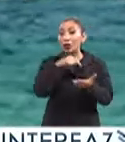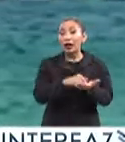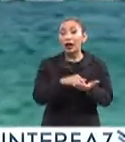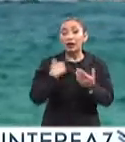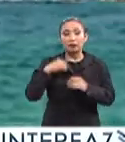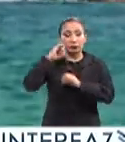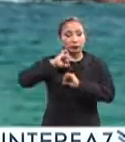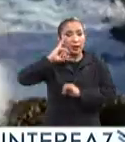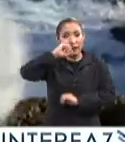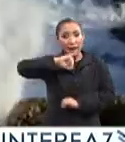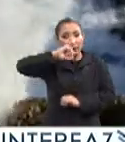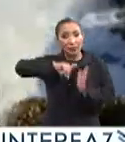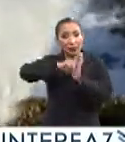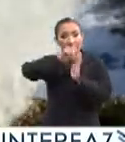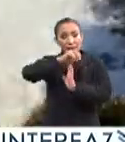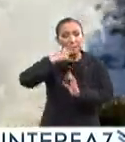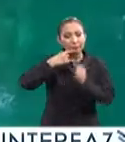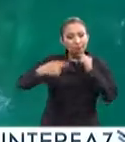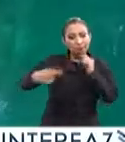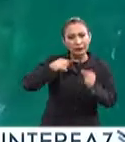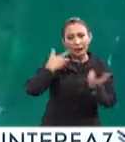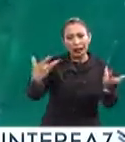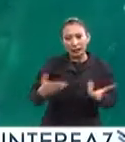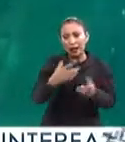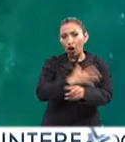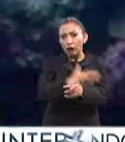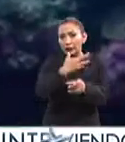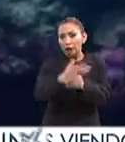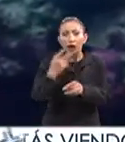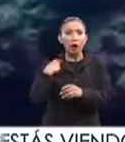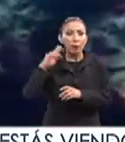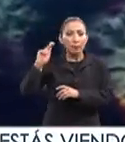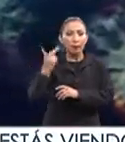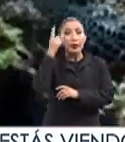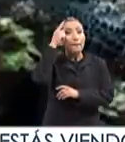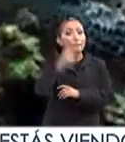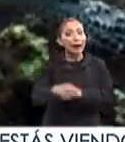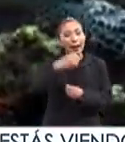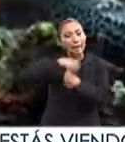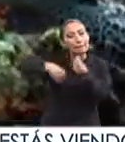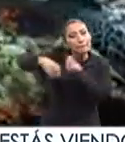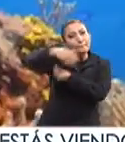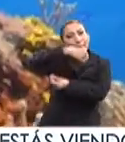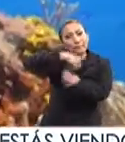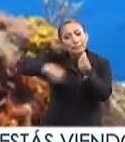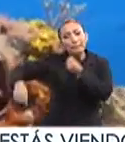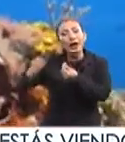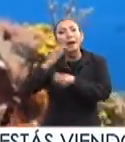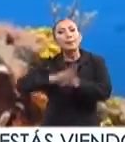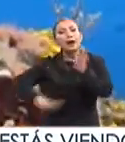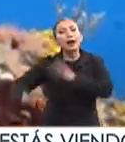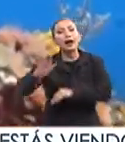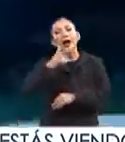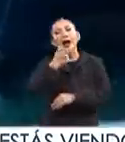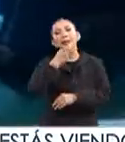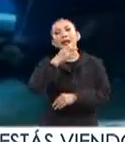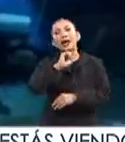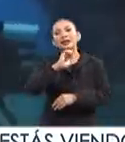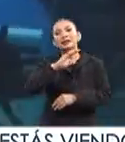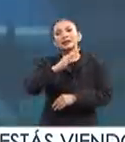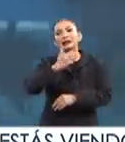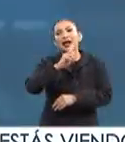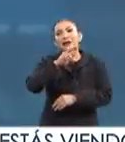estudio la jefa del Departamento de Gestión y Desempeño de la Coordinación Politécnica para la Sustentabilidad, la bióloga Gabriela Chávez